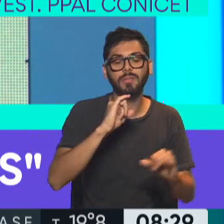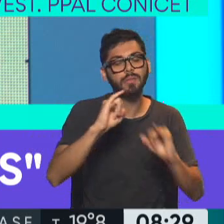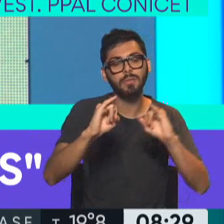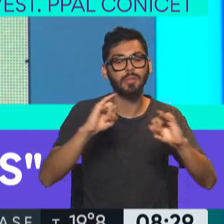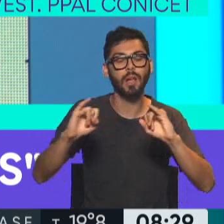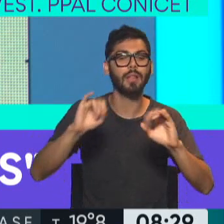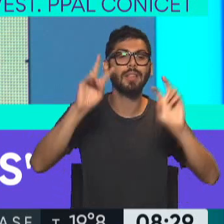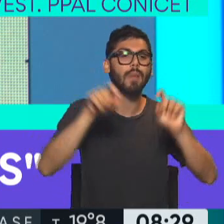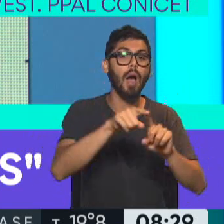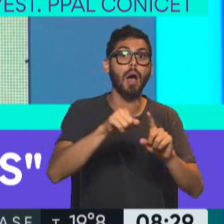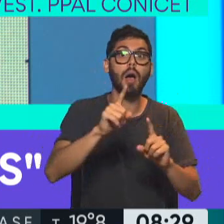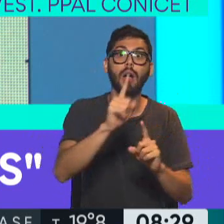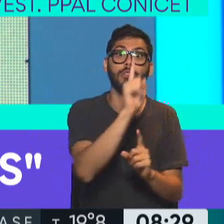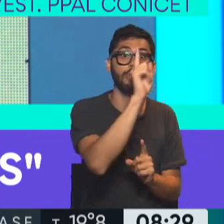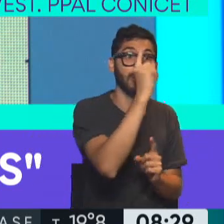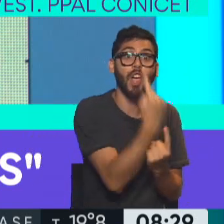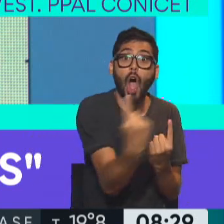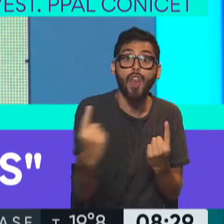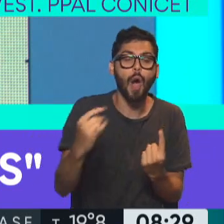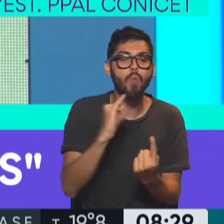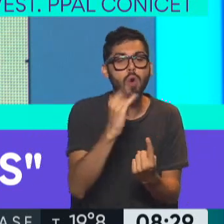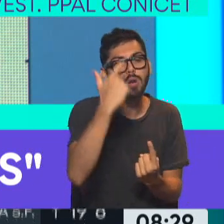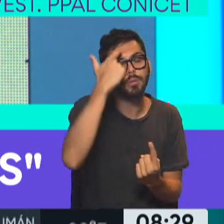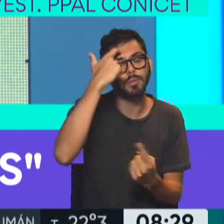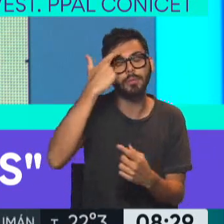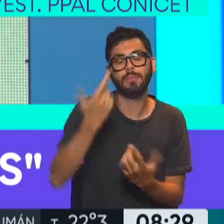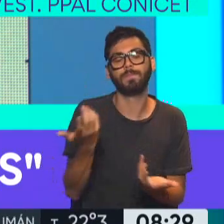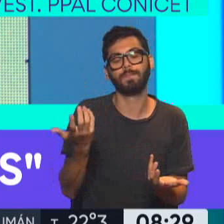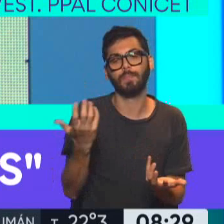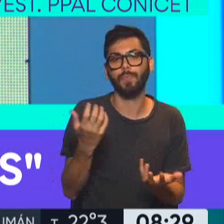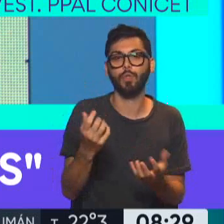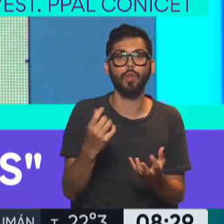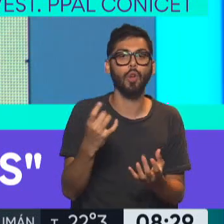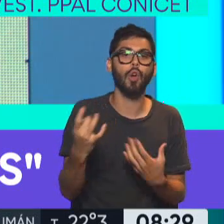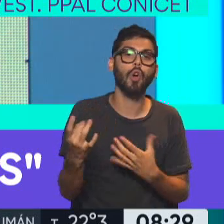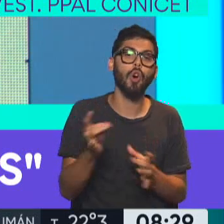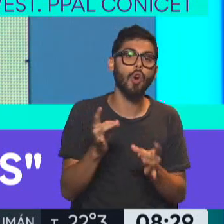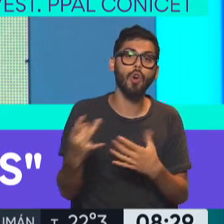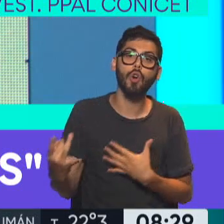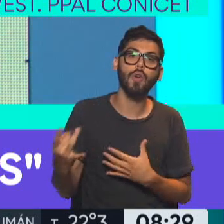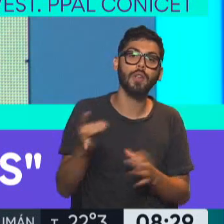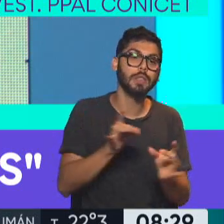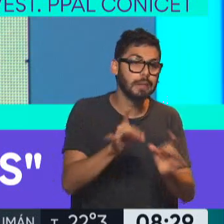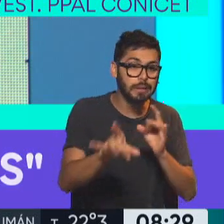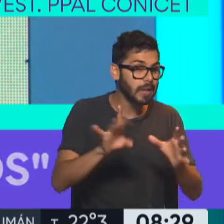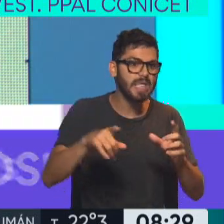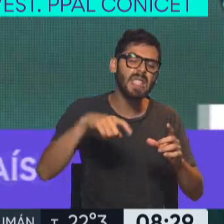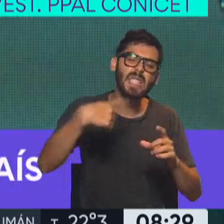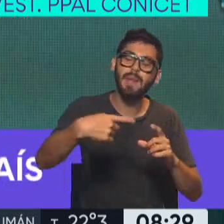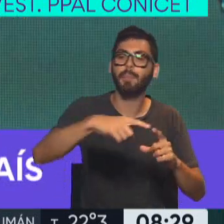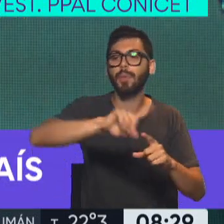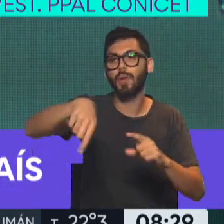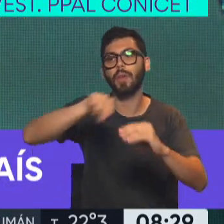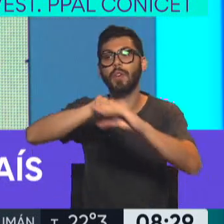medidas personales y conciencia de que los contagios siempre vienen seguidos de una curva de internación, por lo Sí. cual nadie